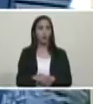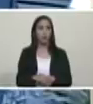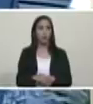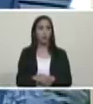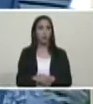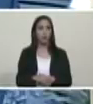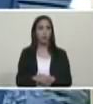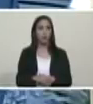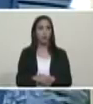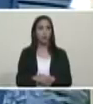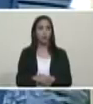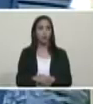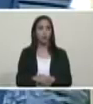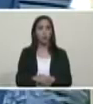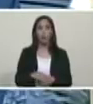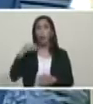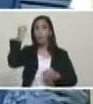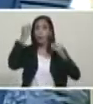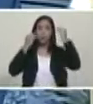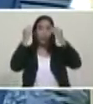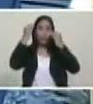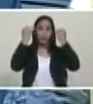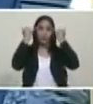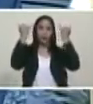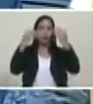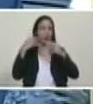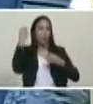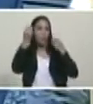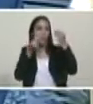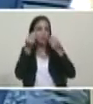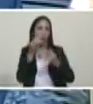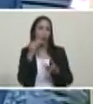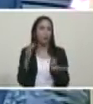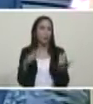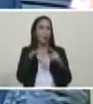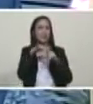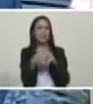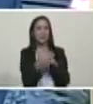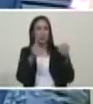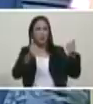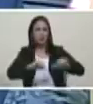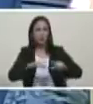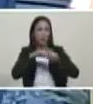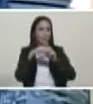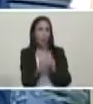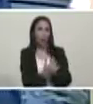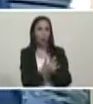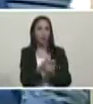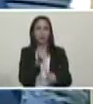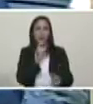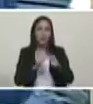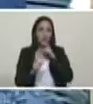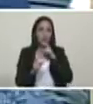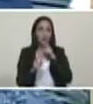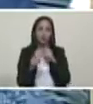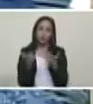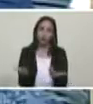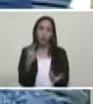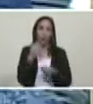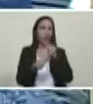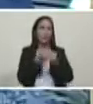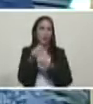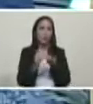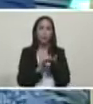pensando inclusive en las peores circunstancias, en los peores escenarios, los más difíciles. ¿Qué